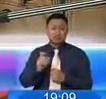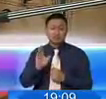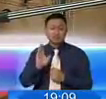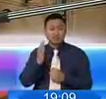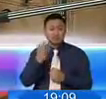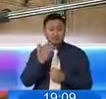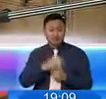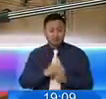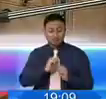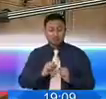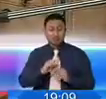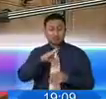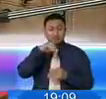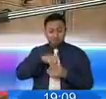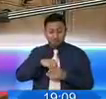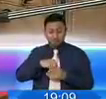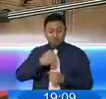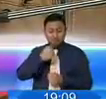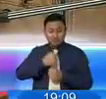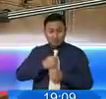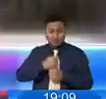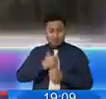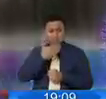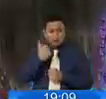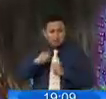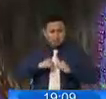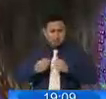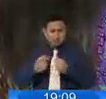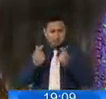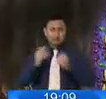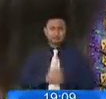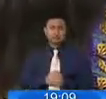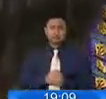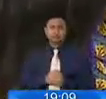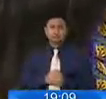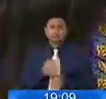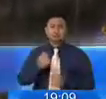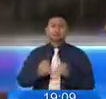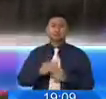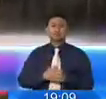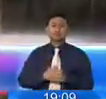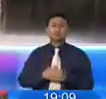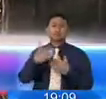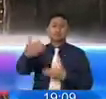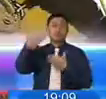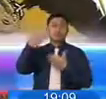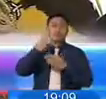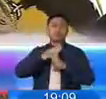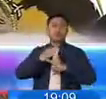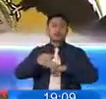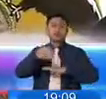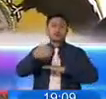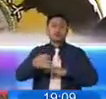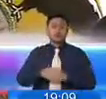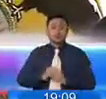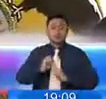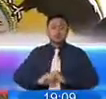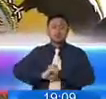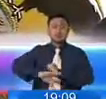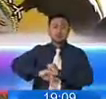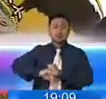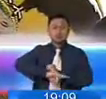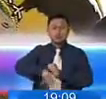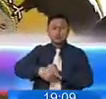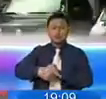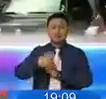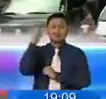los sistemas internos de trabajo de la Defensoría del Pueblo. Culminó ratificando que la política de la Defensoría del Pueblo será la promoción y defensa de los